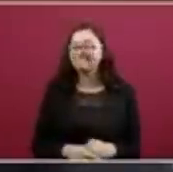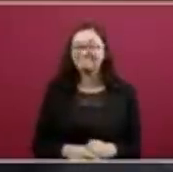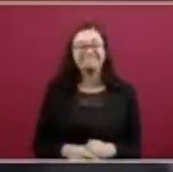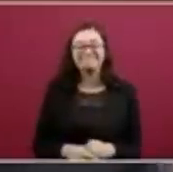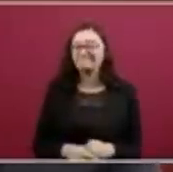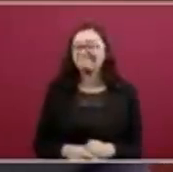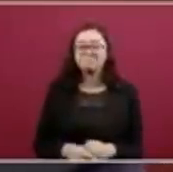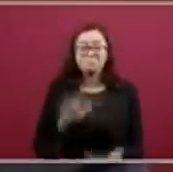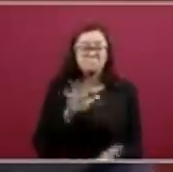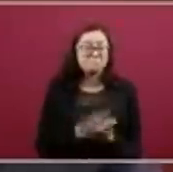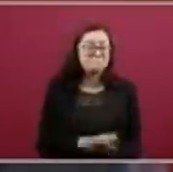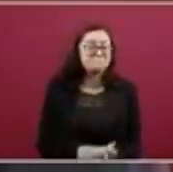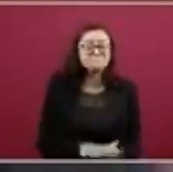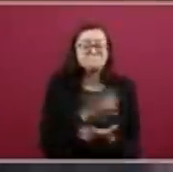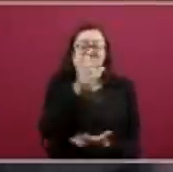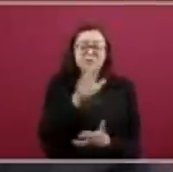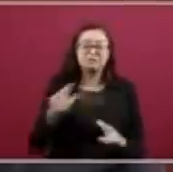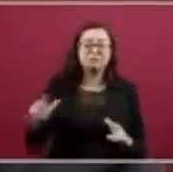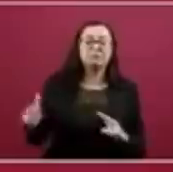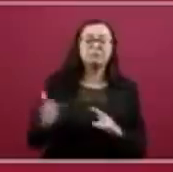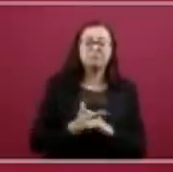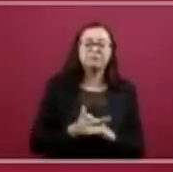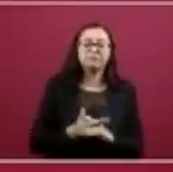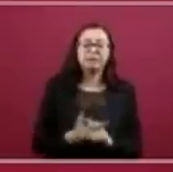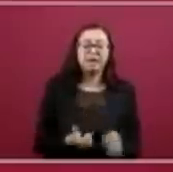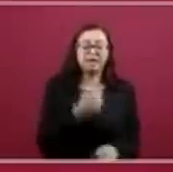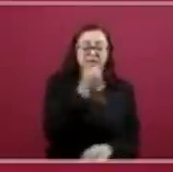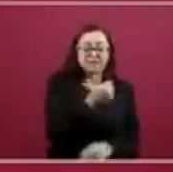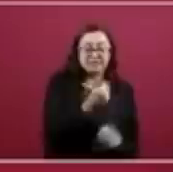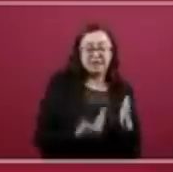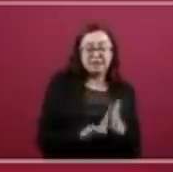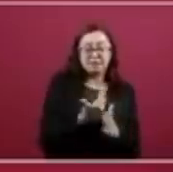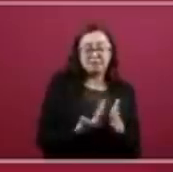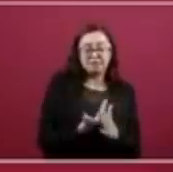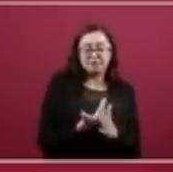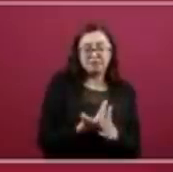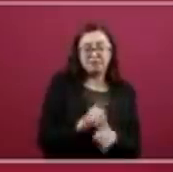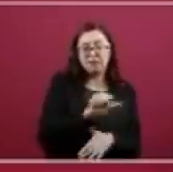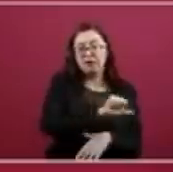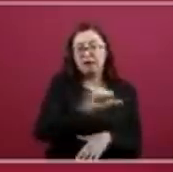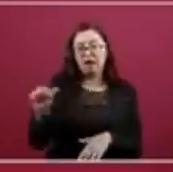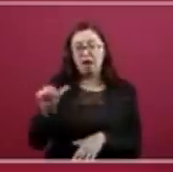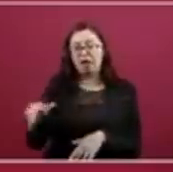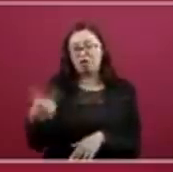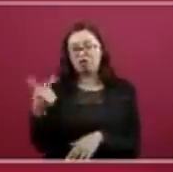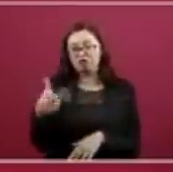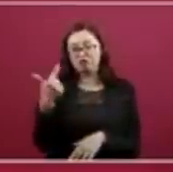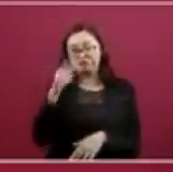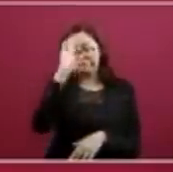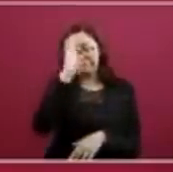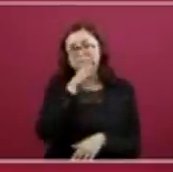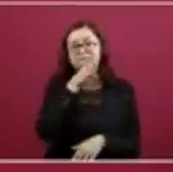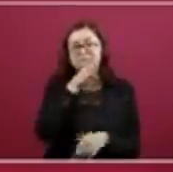La mayor parte de los homicidios se cometen de 6 de la mañana a 12 del día.